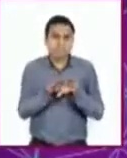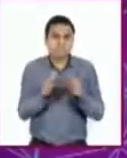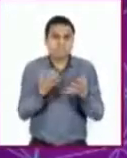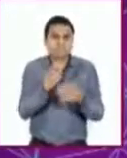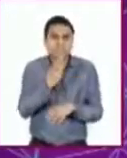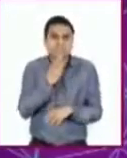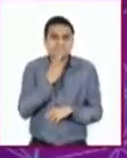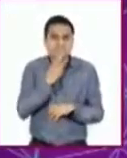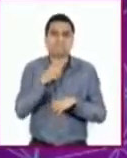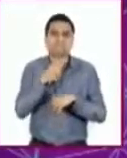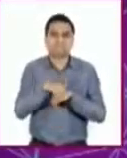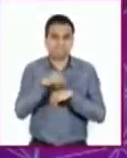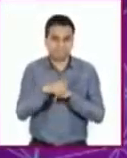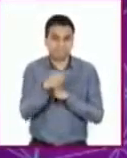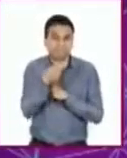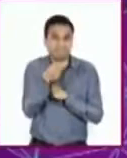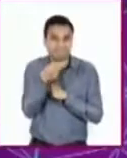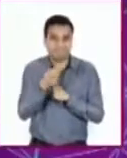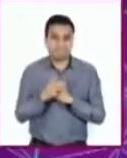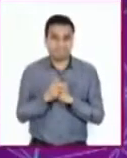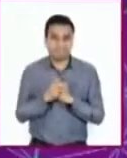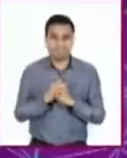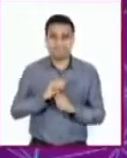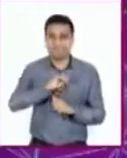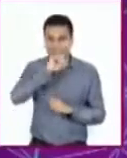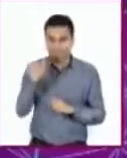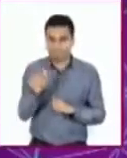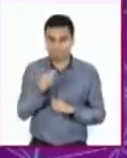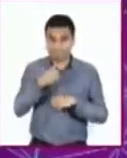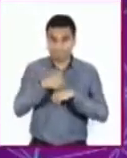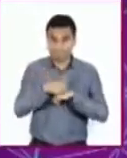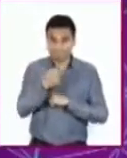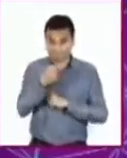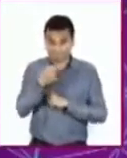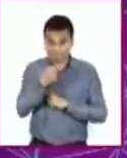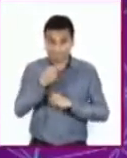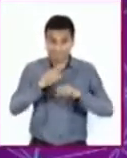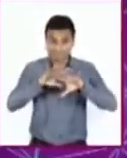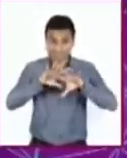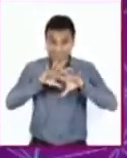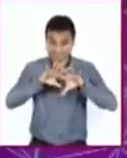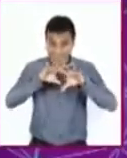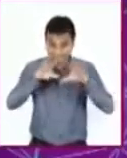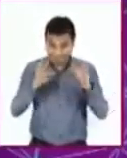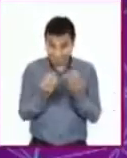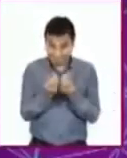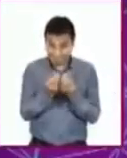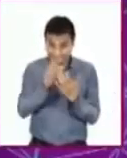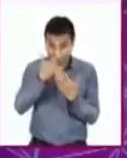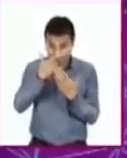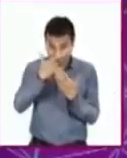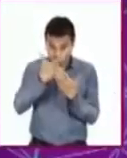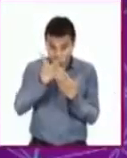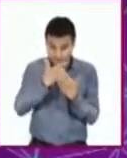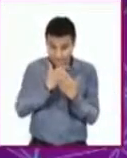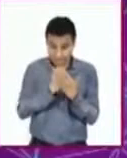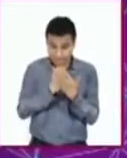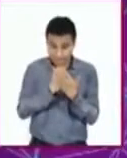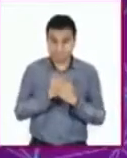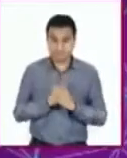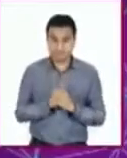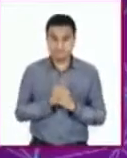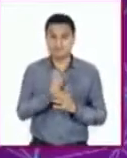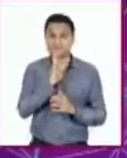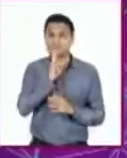números negativos. Al sumar los números negativos que representan a los litros que se extrajeron,